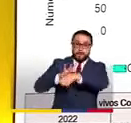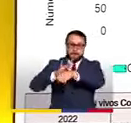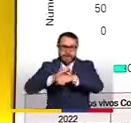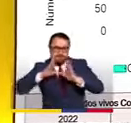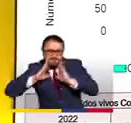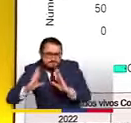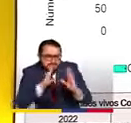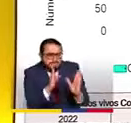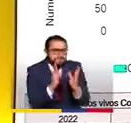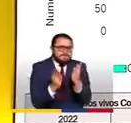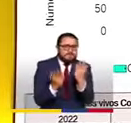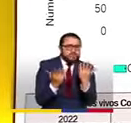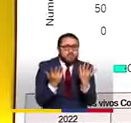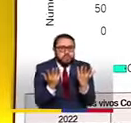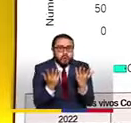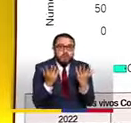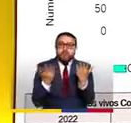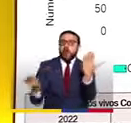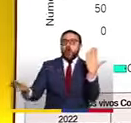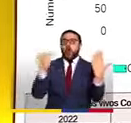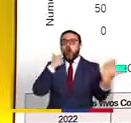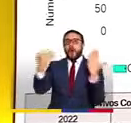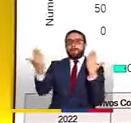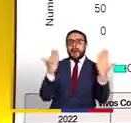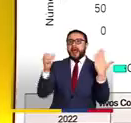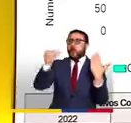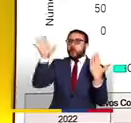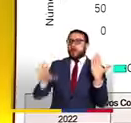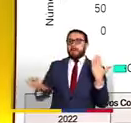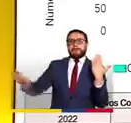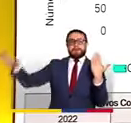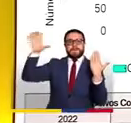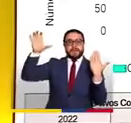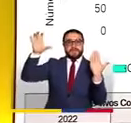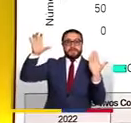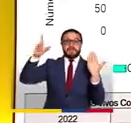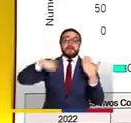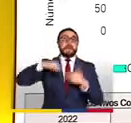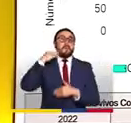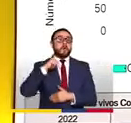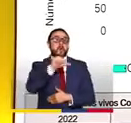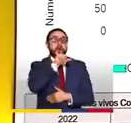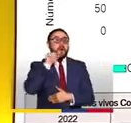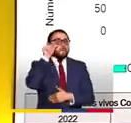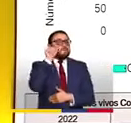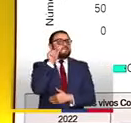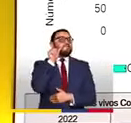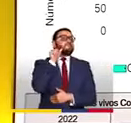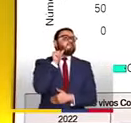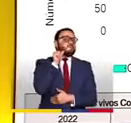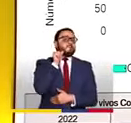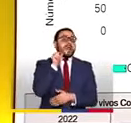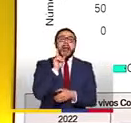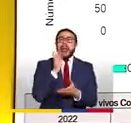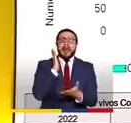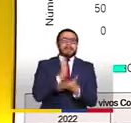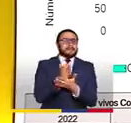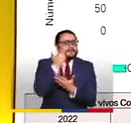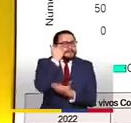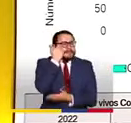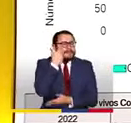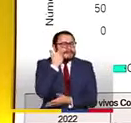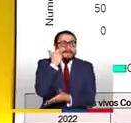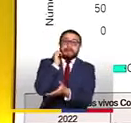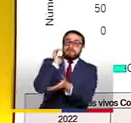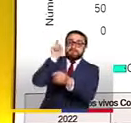mundo tienen las mujeres de Colombia cuando están en estado de gravidez de su sistema de salud.